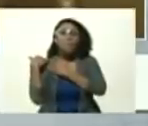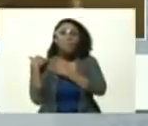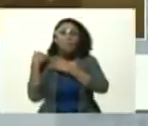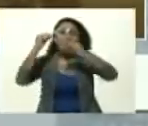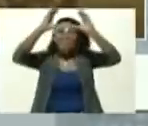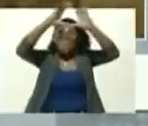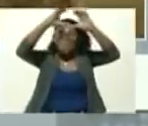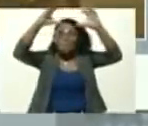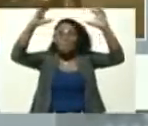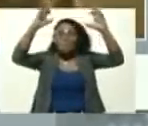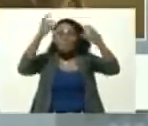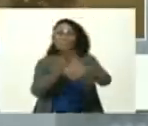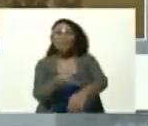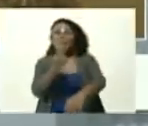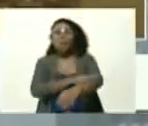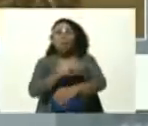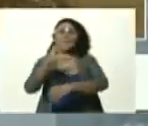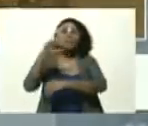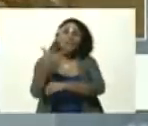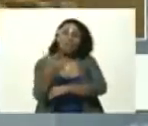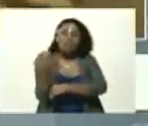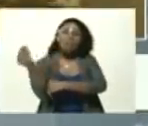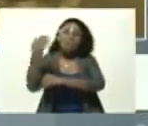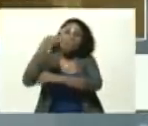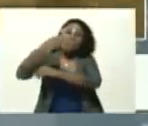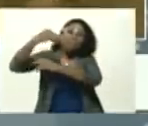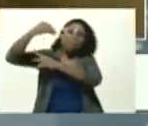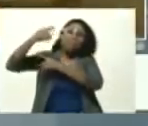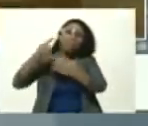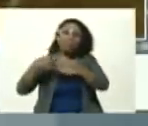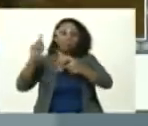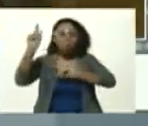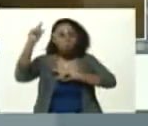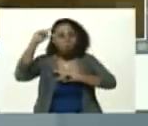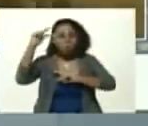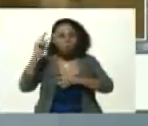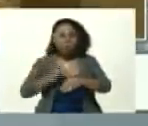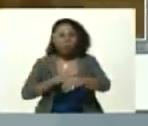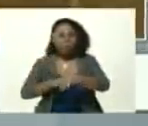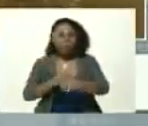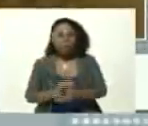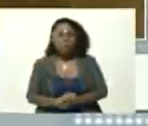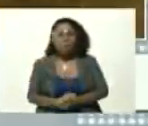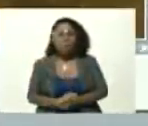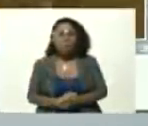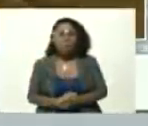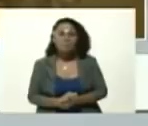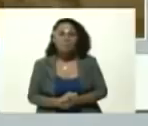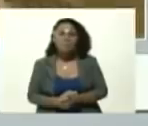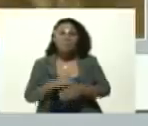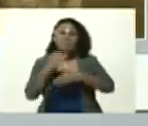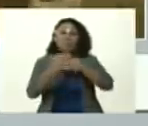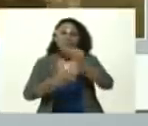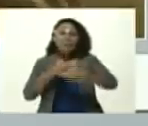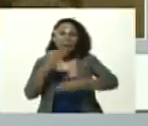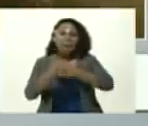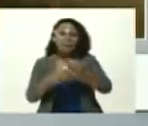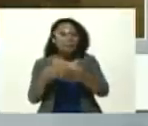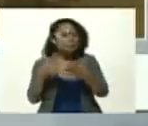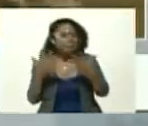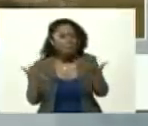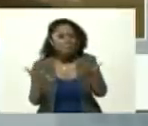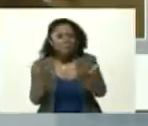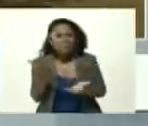nubes el doble o hasta el triple de lo que se cargaban en otras épocas. Y se produce que